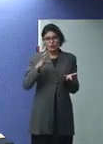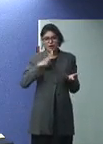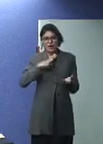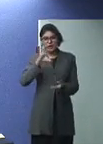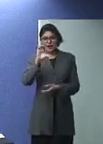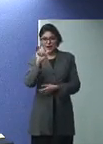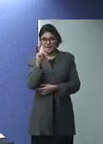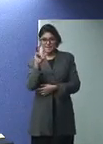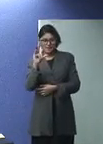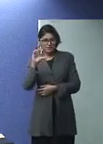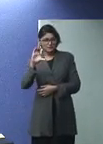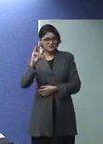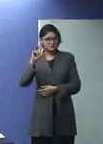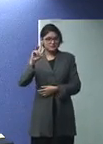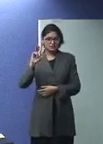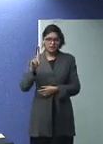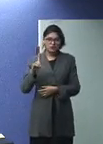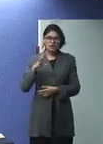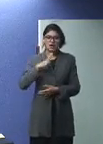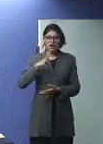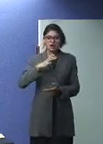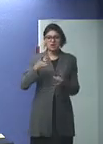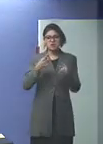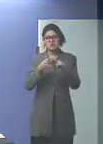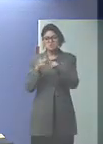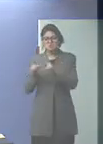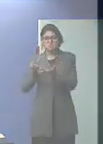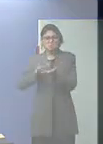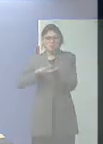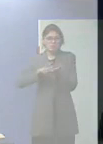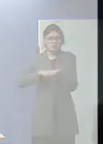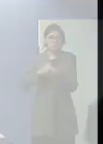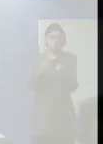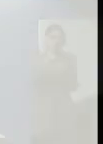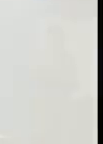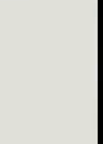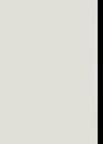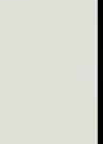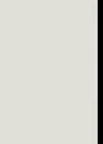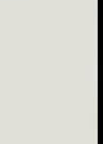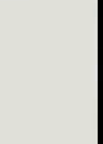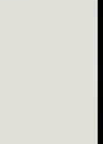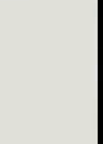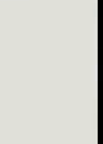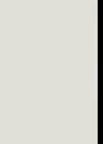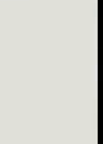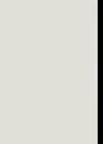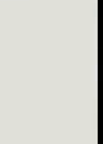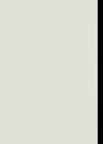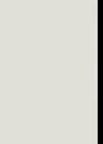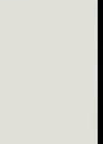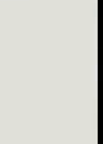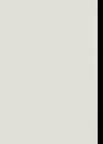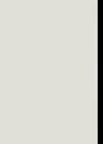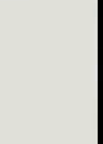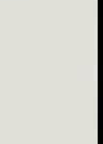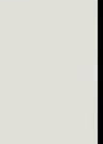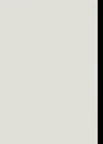digamos, como ciertos valores, ciertas premisas, ciertas creencias que,